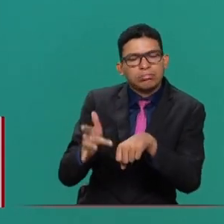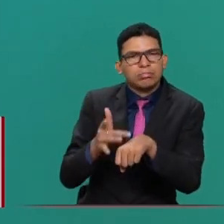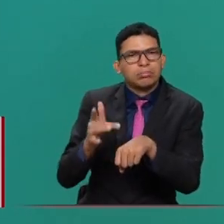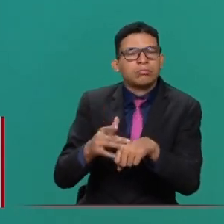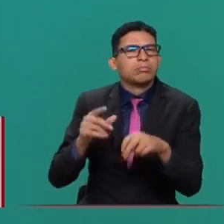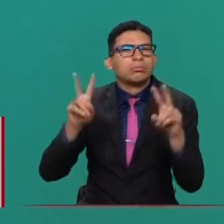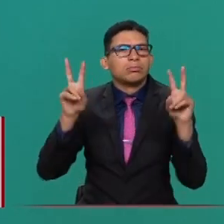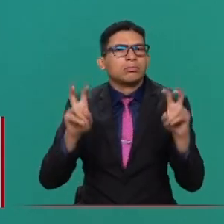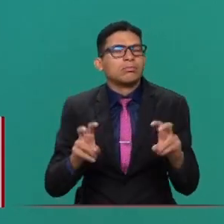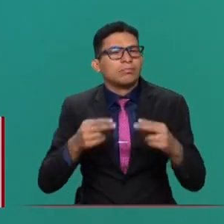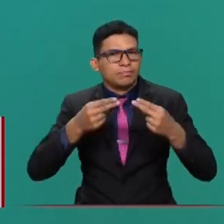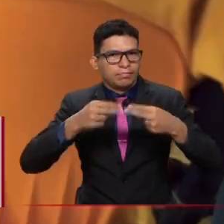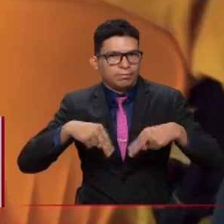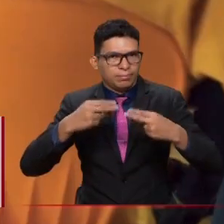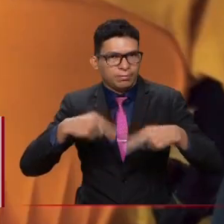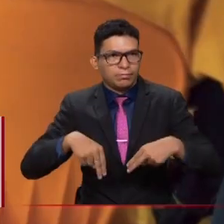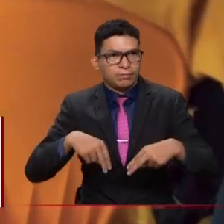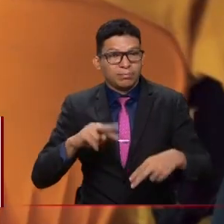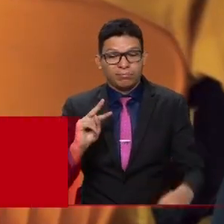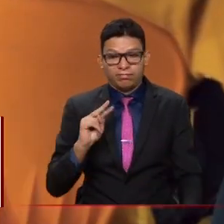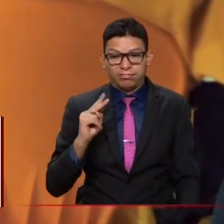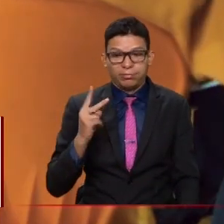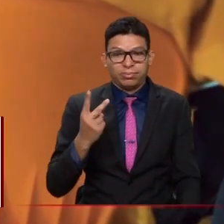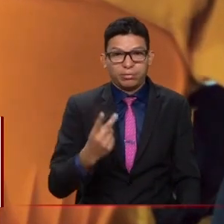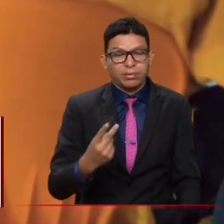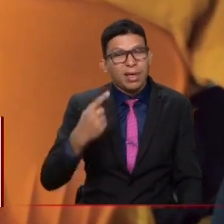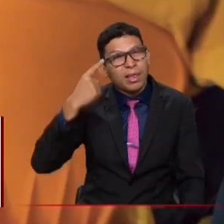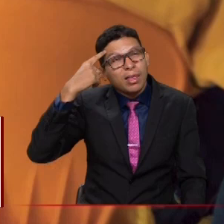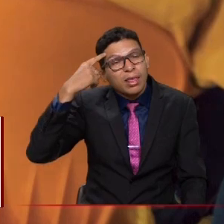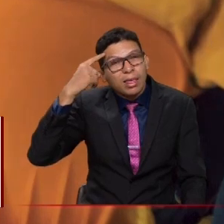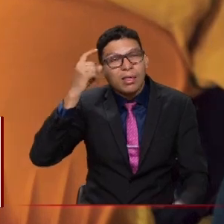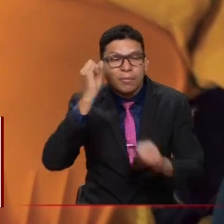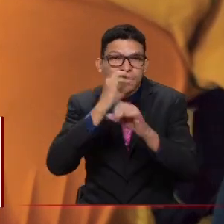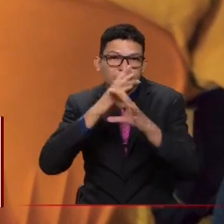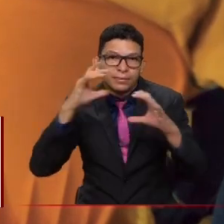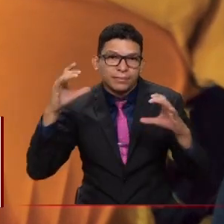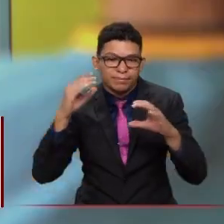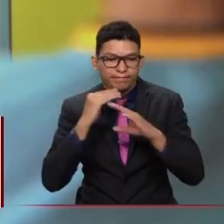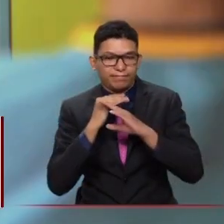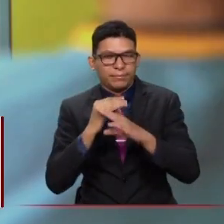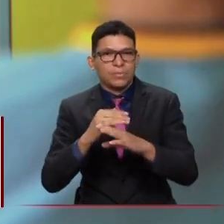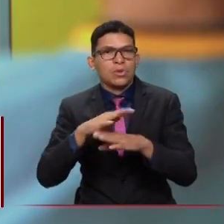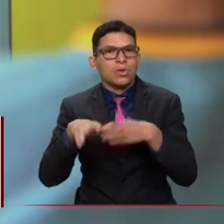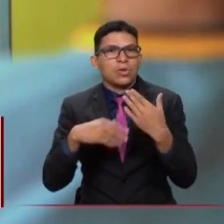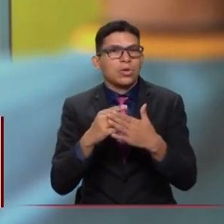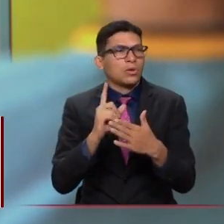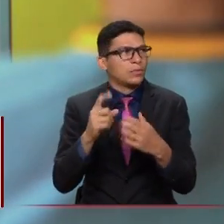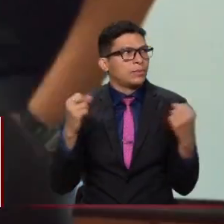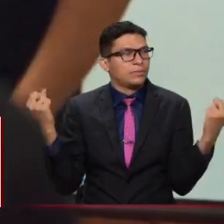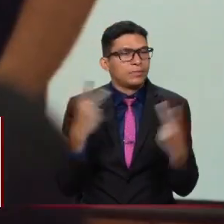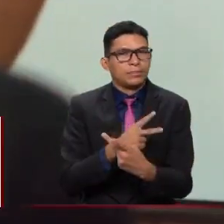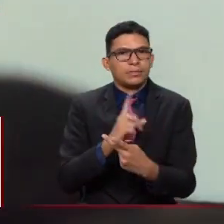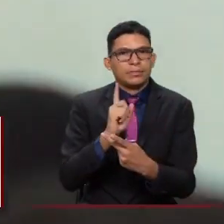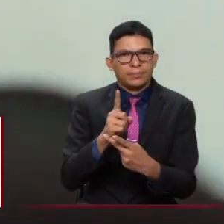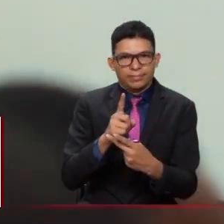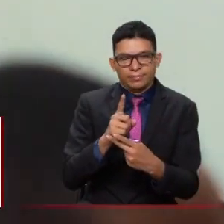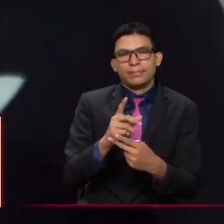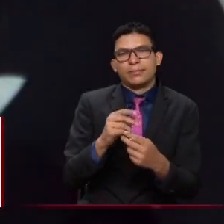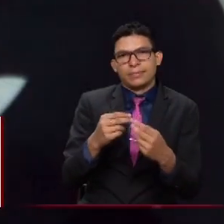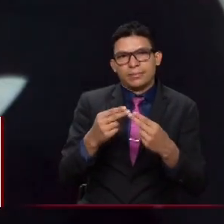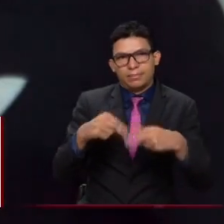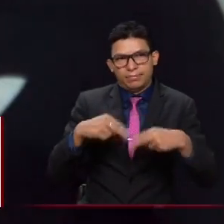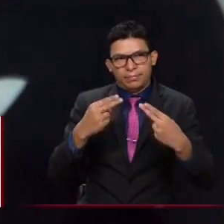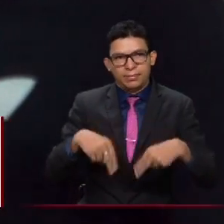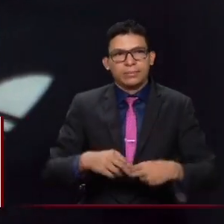en temas de género para la transformación de imaginarios y lograr prevenir todo tipo de violencias basadas en género.